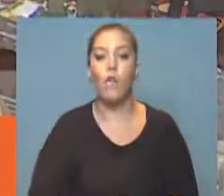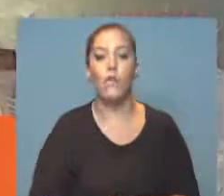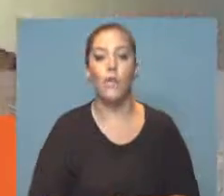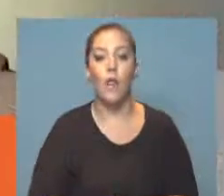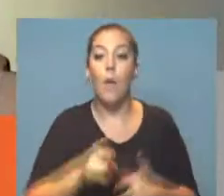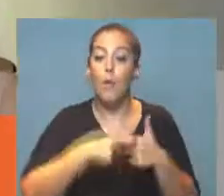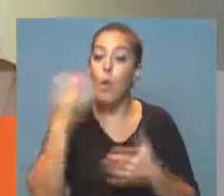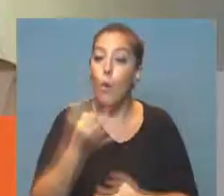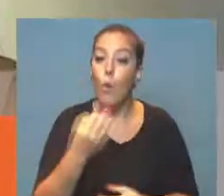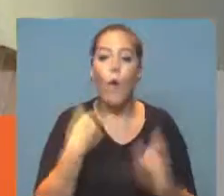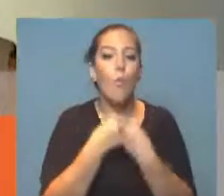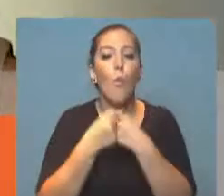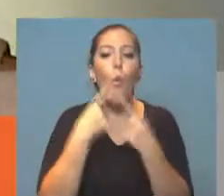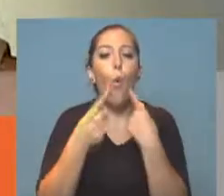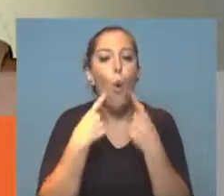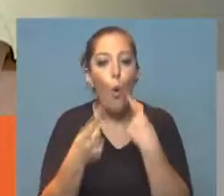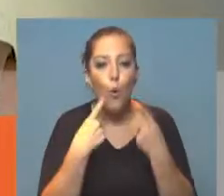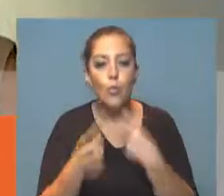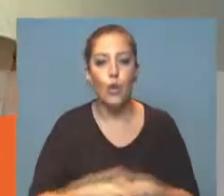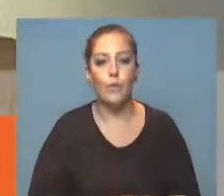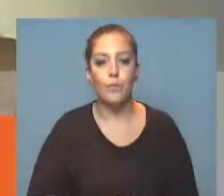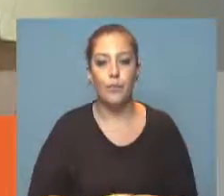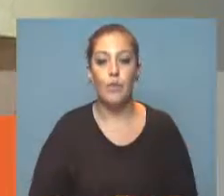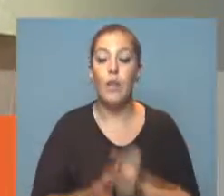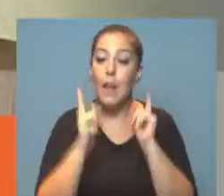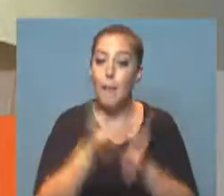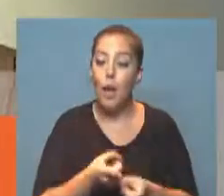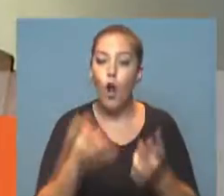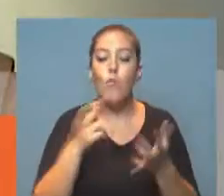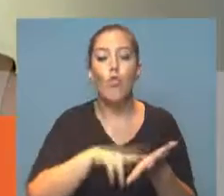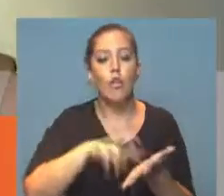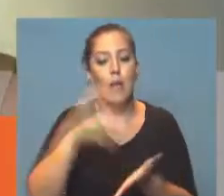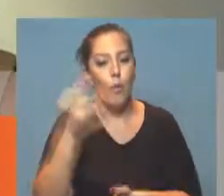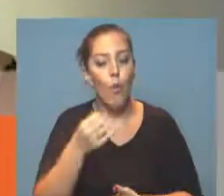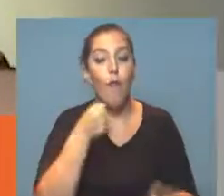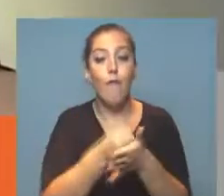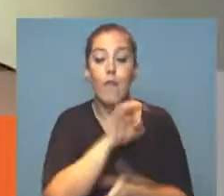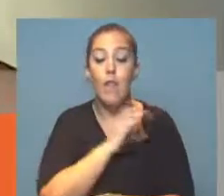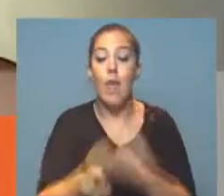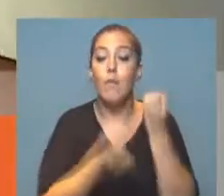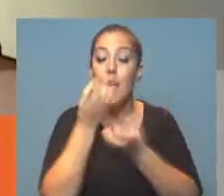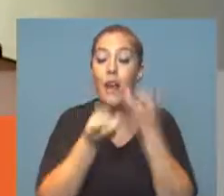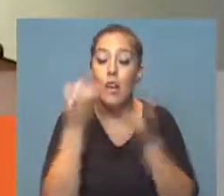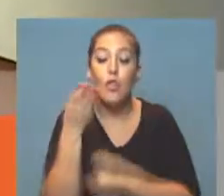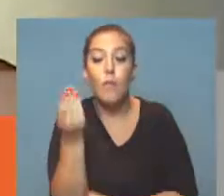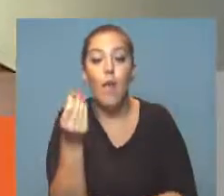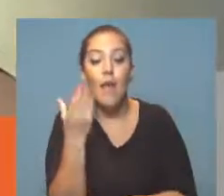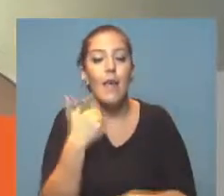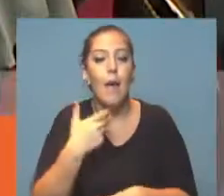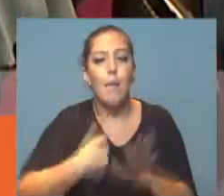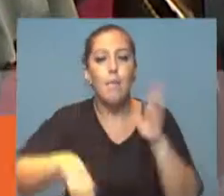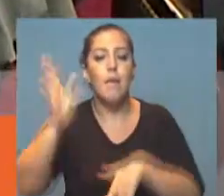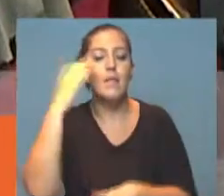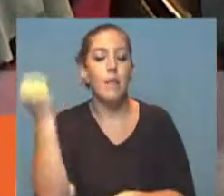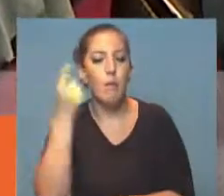política de mucho diálogo además con esa muy buena noticia ahora fin de año del blanqueo que realmente superó todas las expectativas